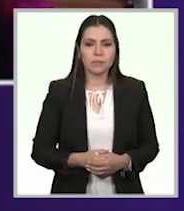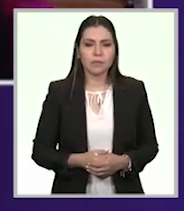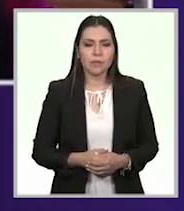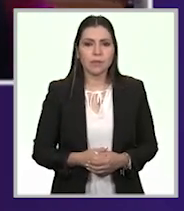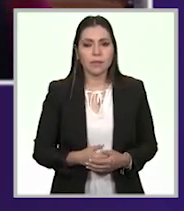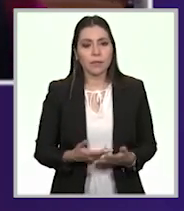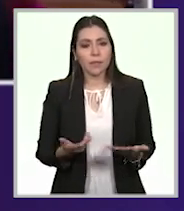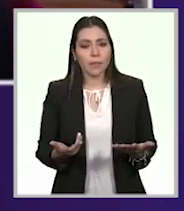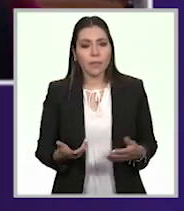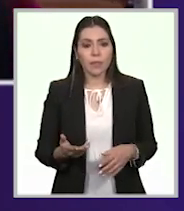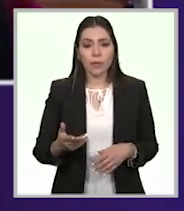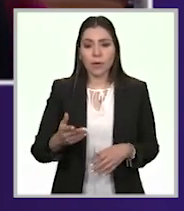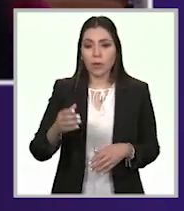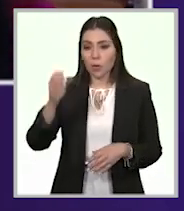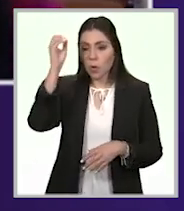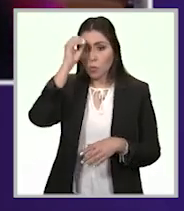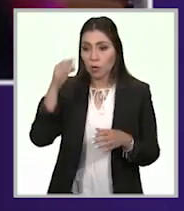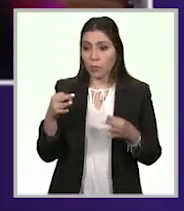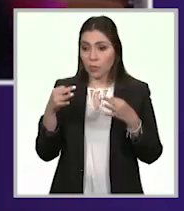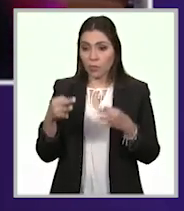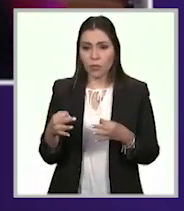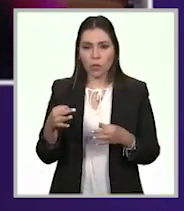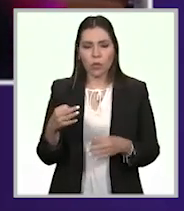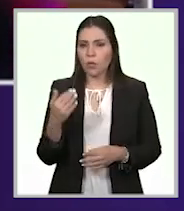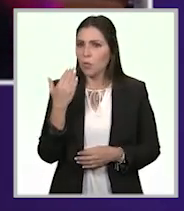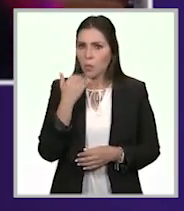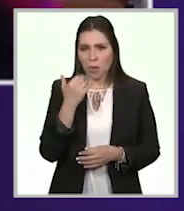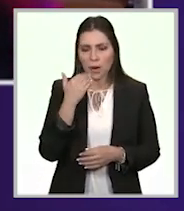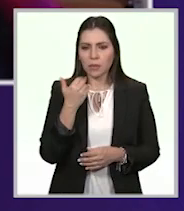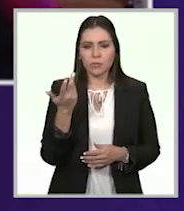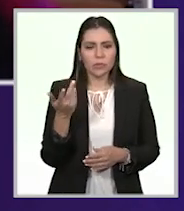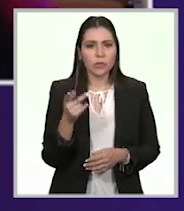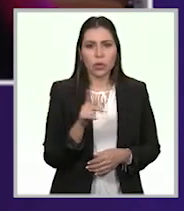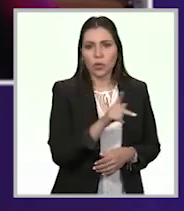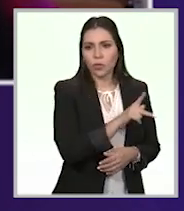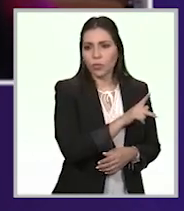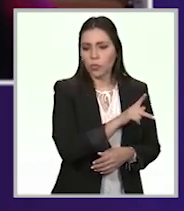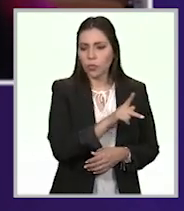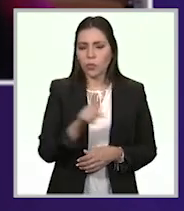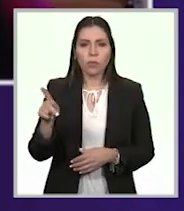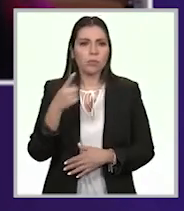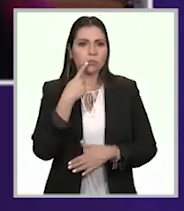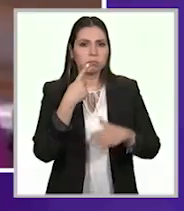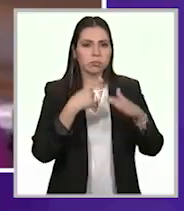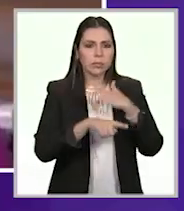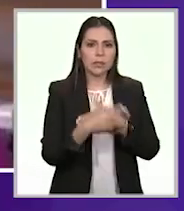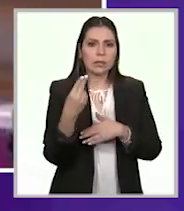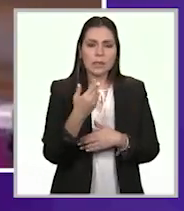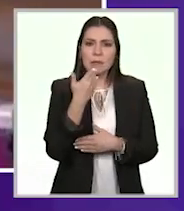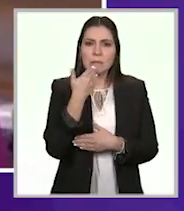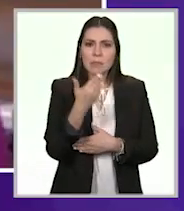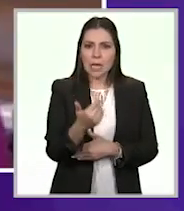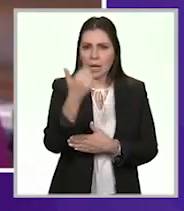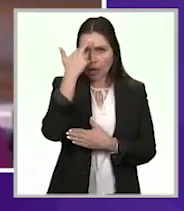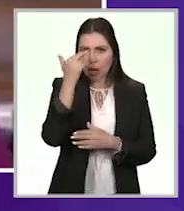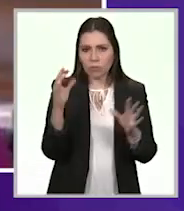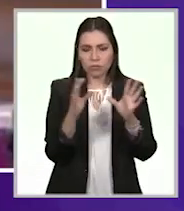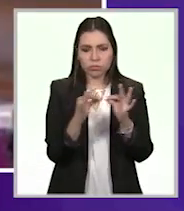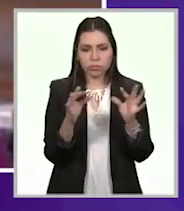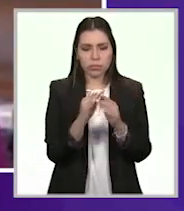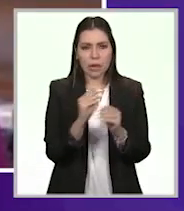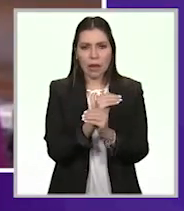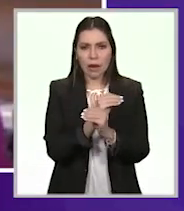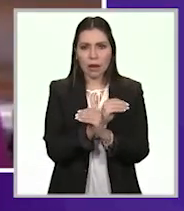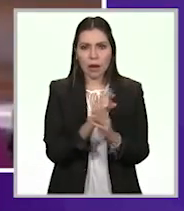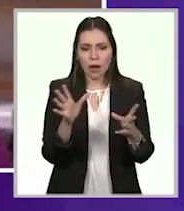Pues, digamos, desde el punto de vista formal, no. Todos los casos tienen que estar pues, bien